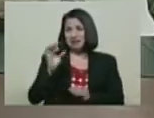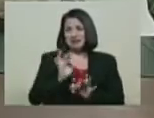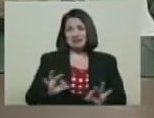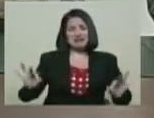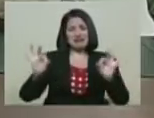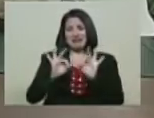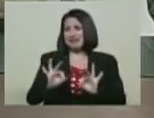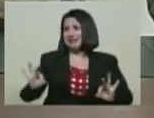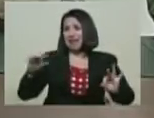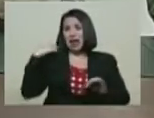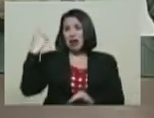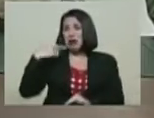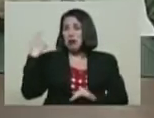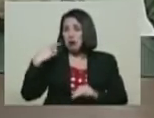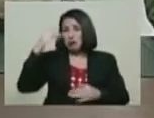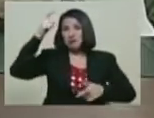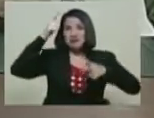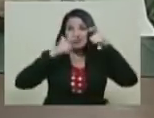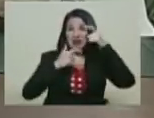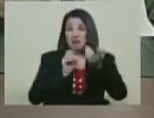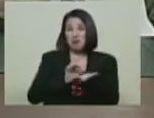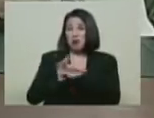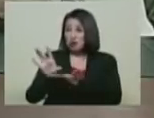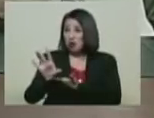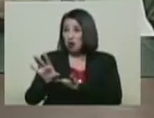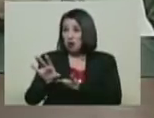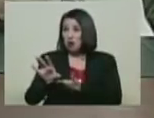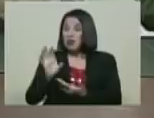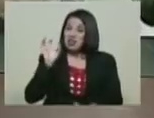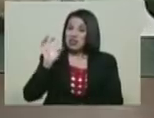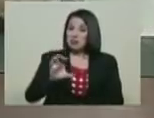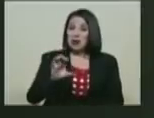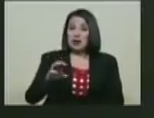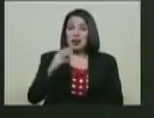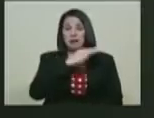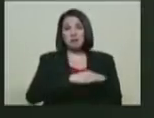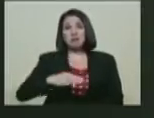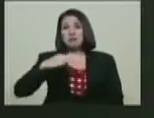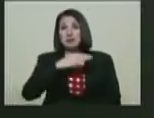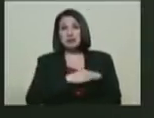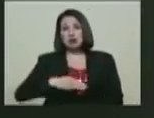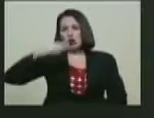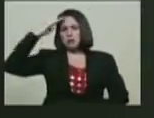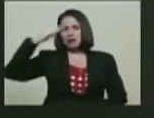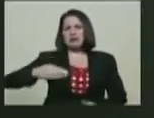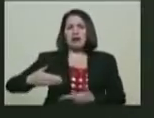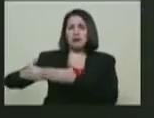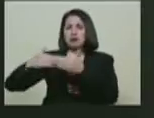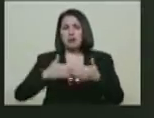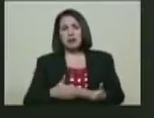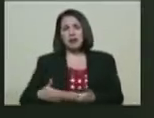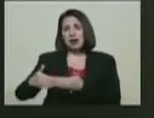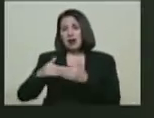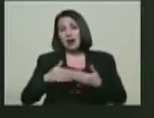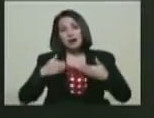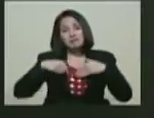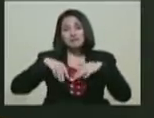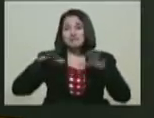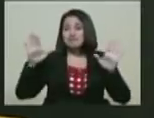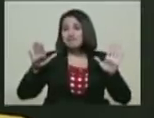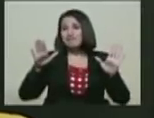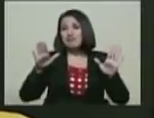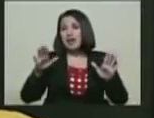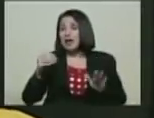compadre, cuando el comandante Chávez expulsó de nuestro país a la misión militar norteamericana. Y yo tengo